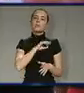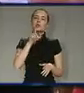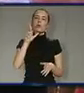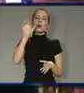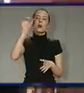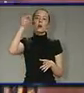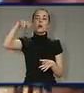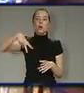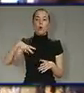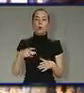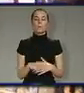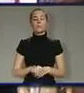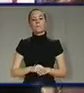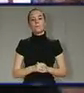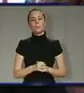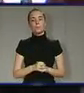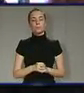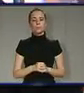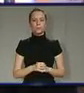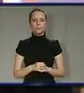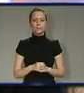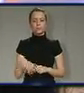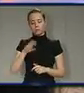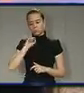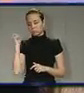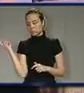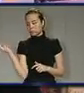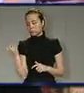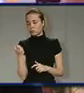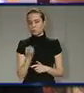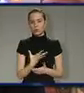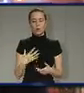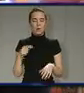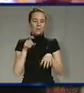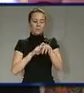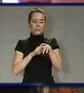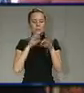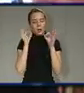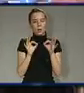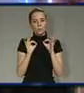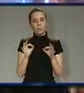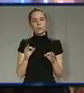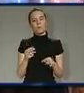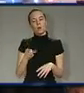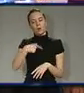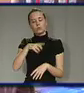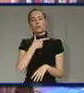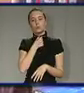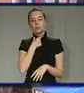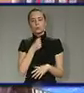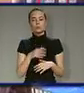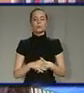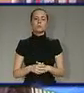mucho... ...Camalieri también... ...vamos todos por este tipo... ...algunas veces históricas.